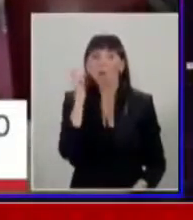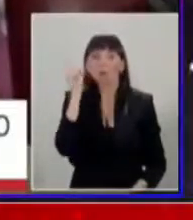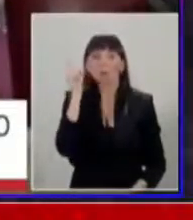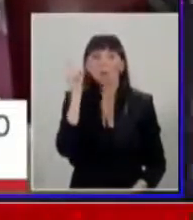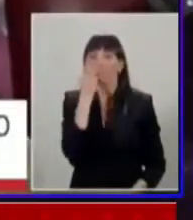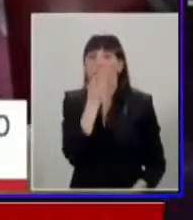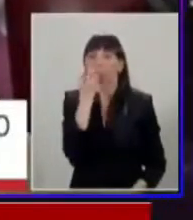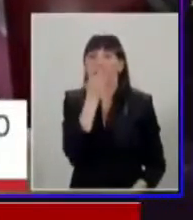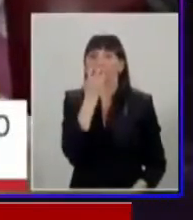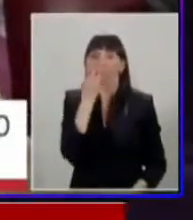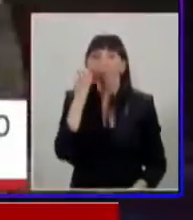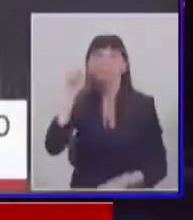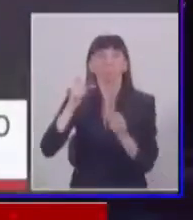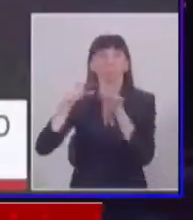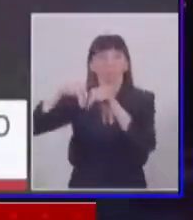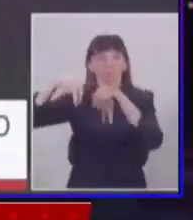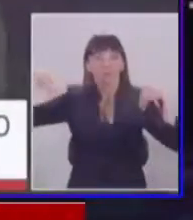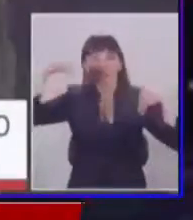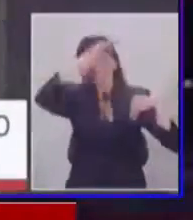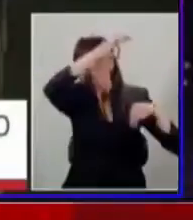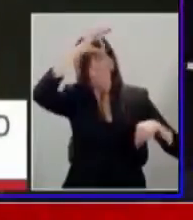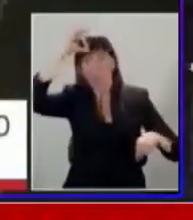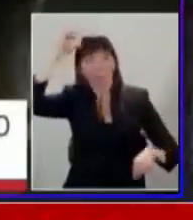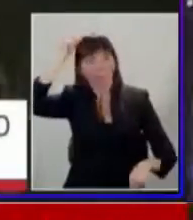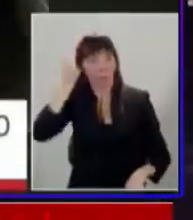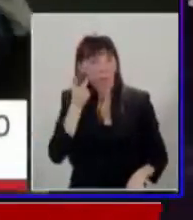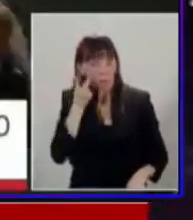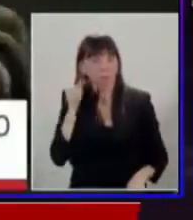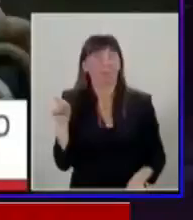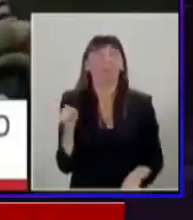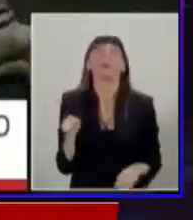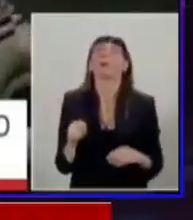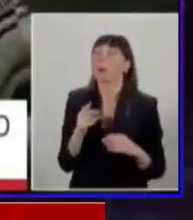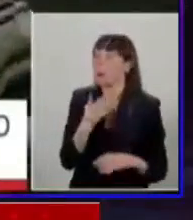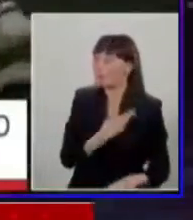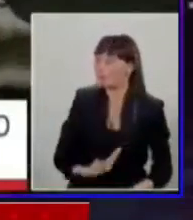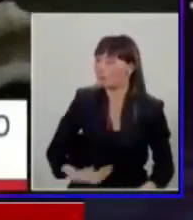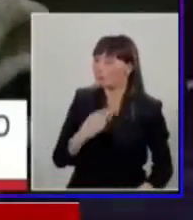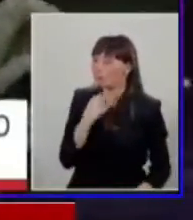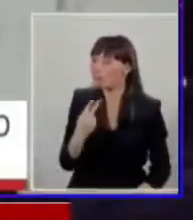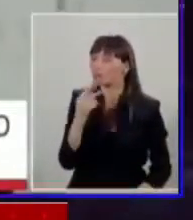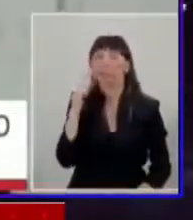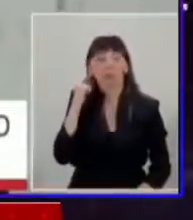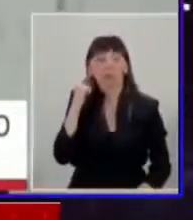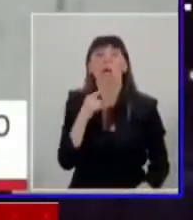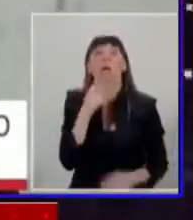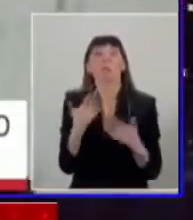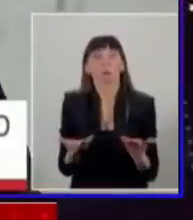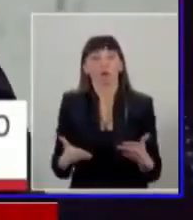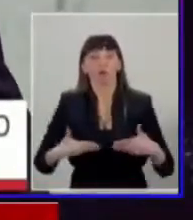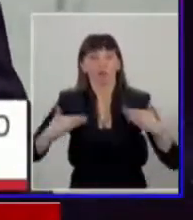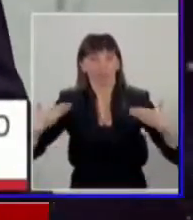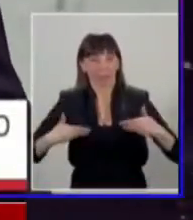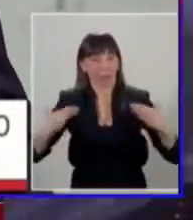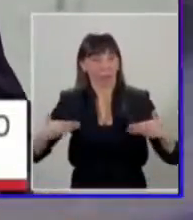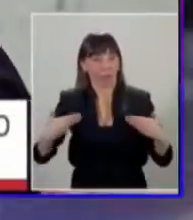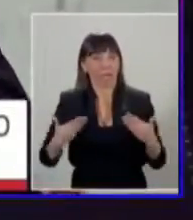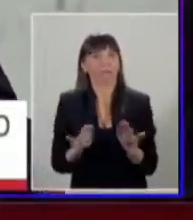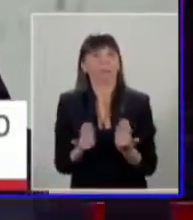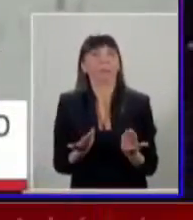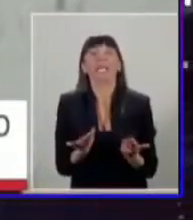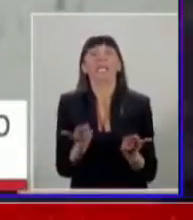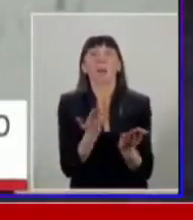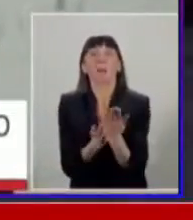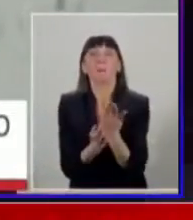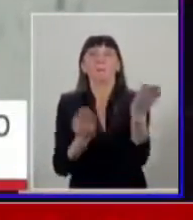grandes obras como si grandes proyectos como lo hizo el gobierno anterior de michelle bachelet que ya sabemos ya que cada